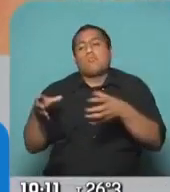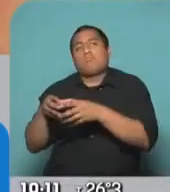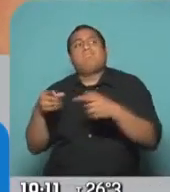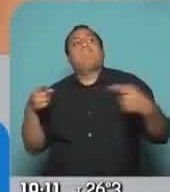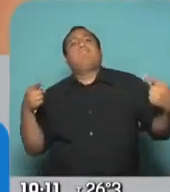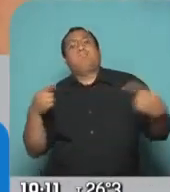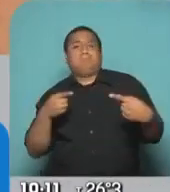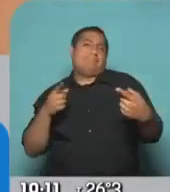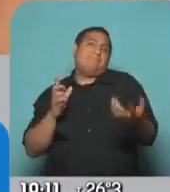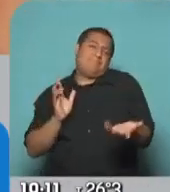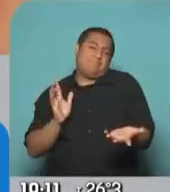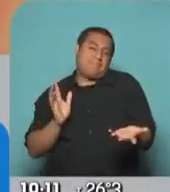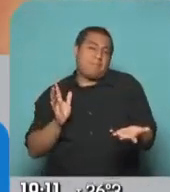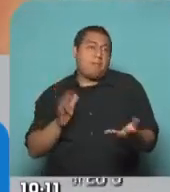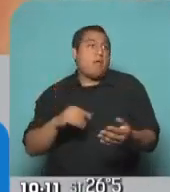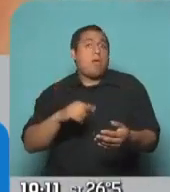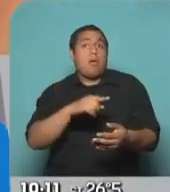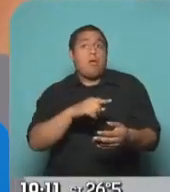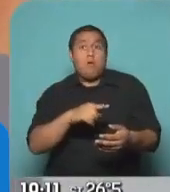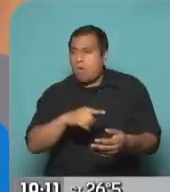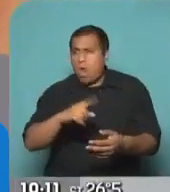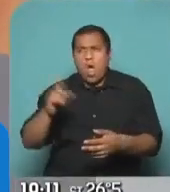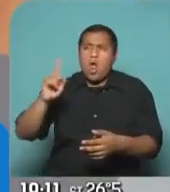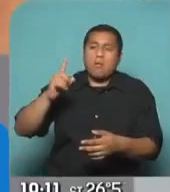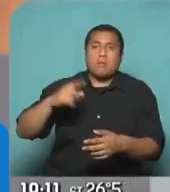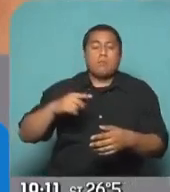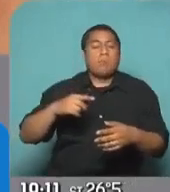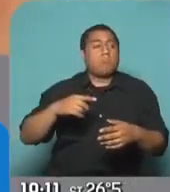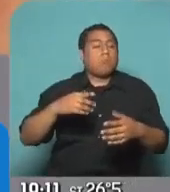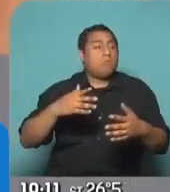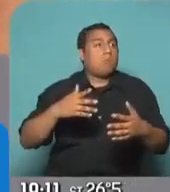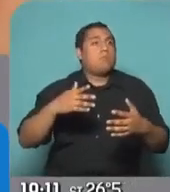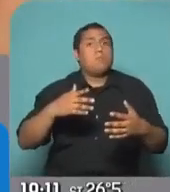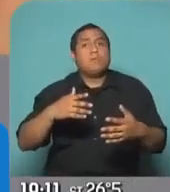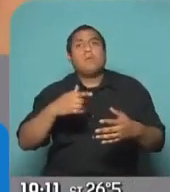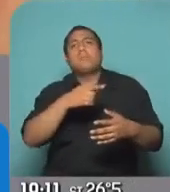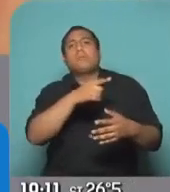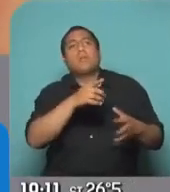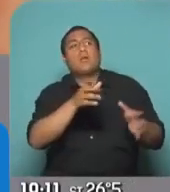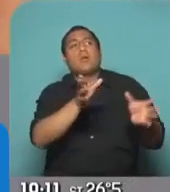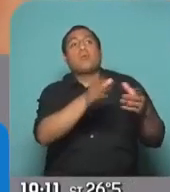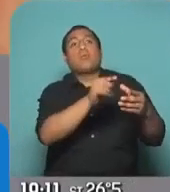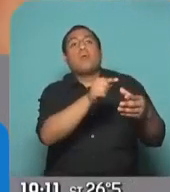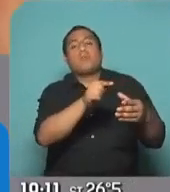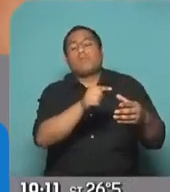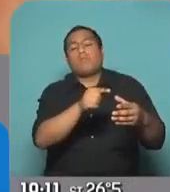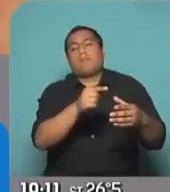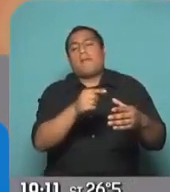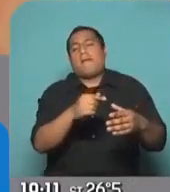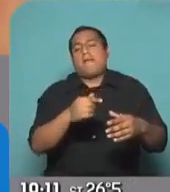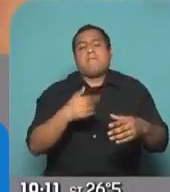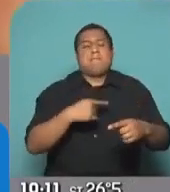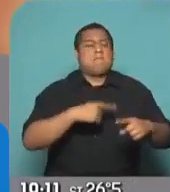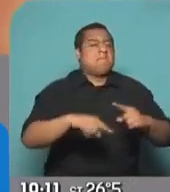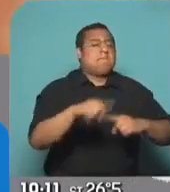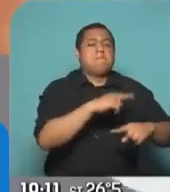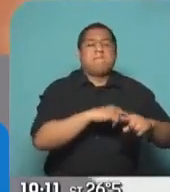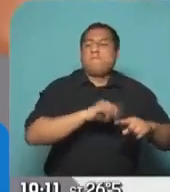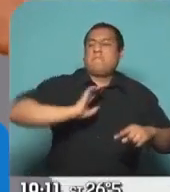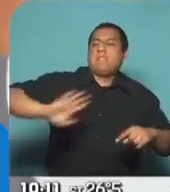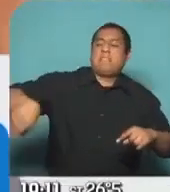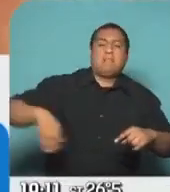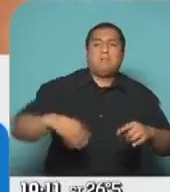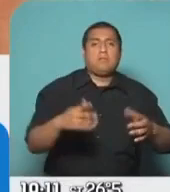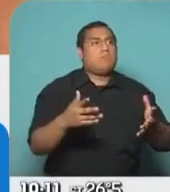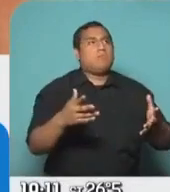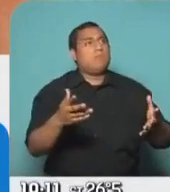una lista opositora empezaron todas las trabas. ¿Por qué? Porque la Junta Electoral la manejan ellos. Entonces se